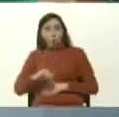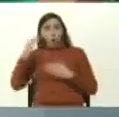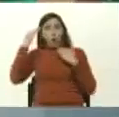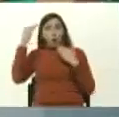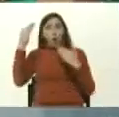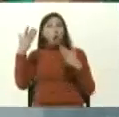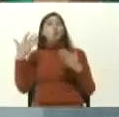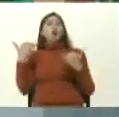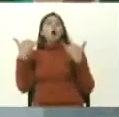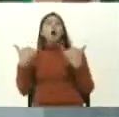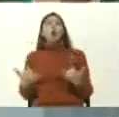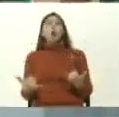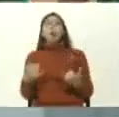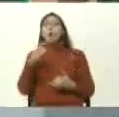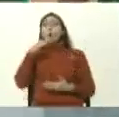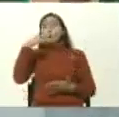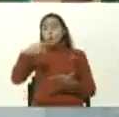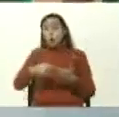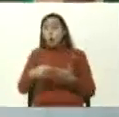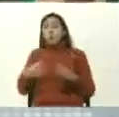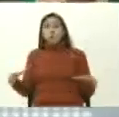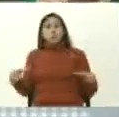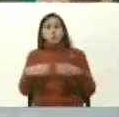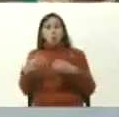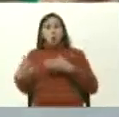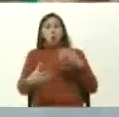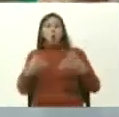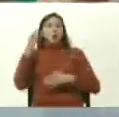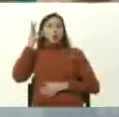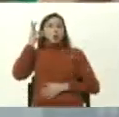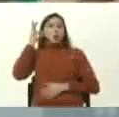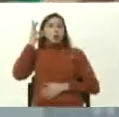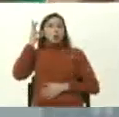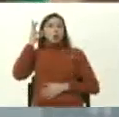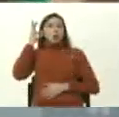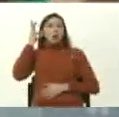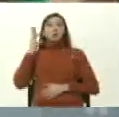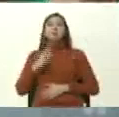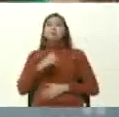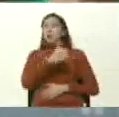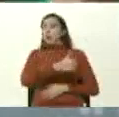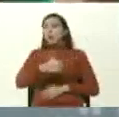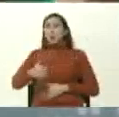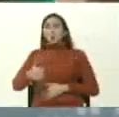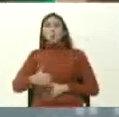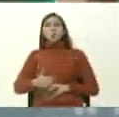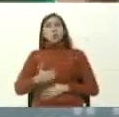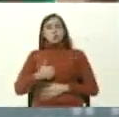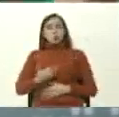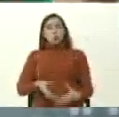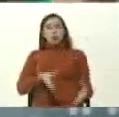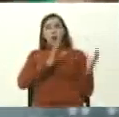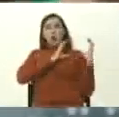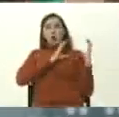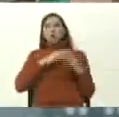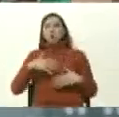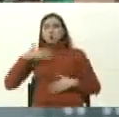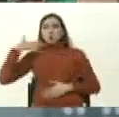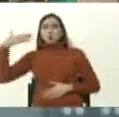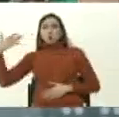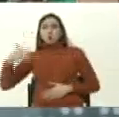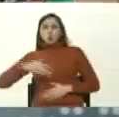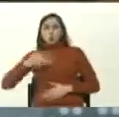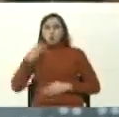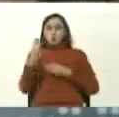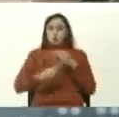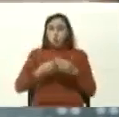en este momento a nombre de todas nuestras cocineras, mujeres que en el cargo que yo tengo me enorgullece de estar